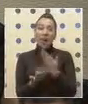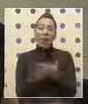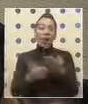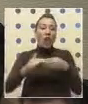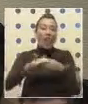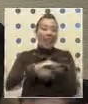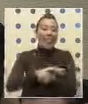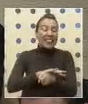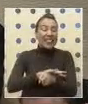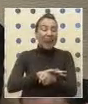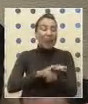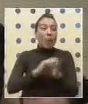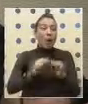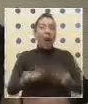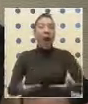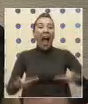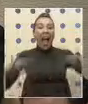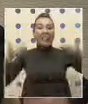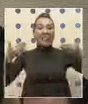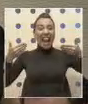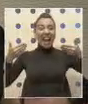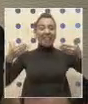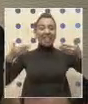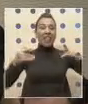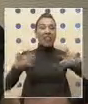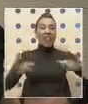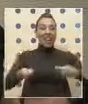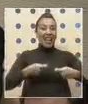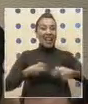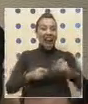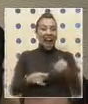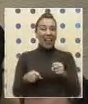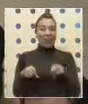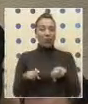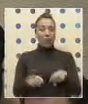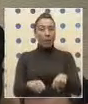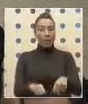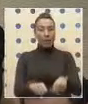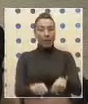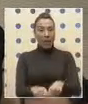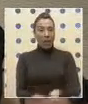o detrás de las cajas de todos los supermercados. En este plano,